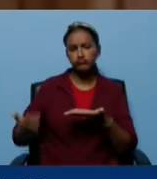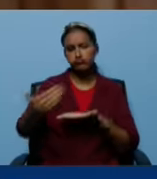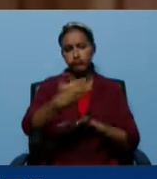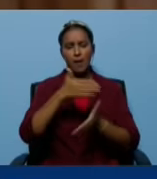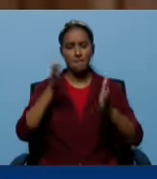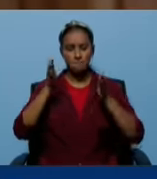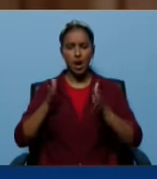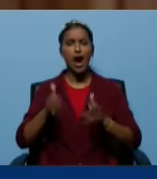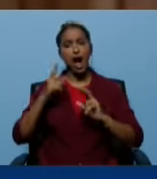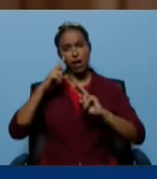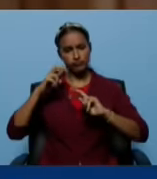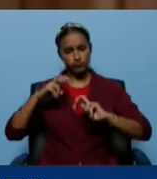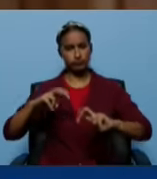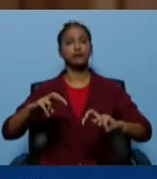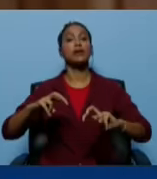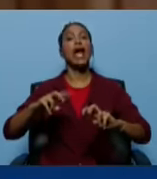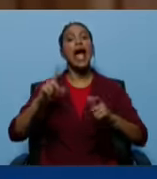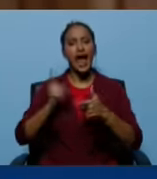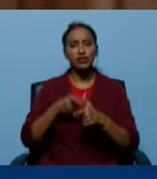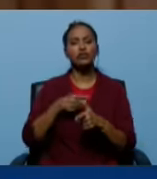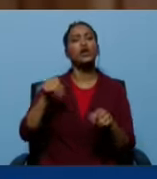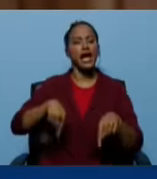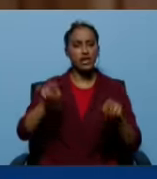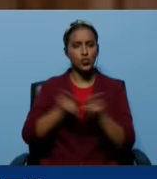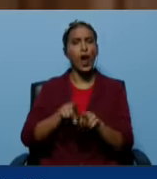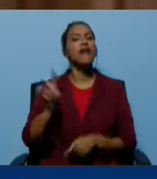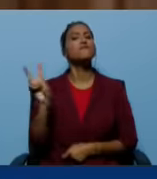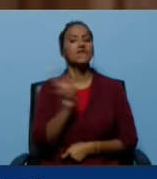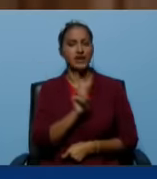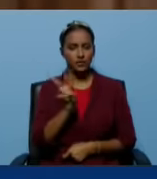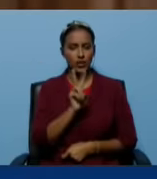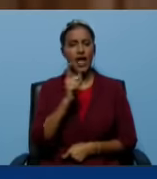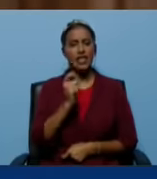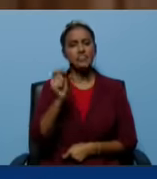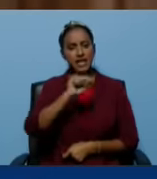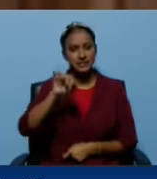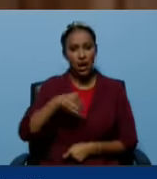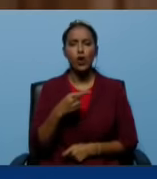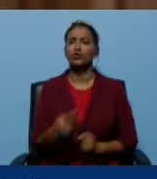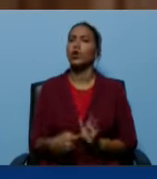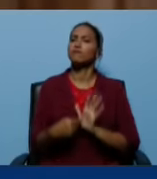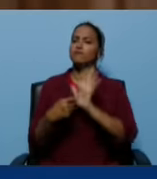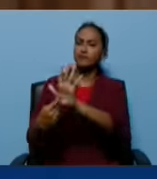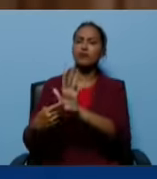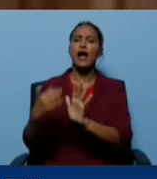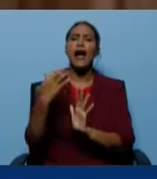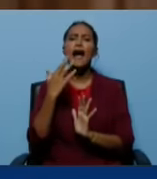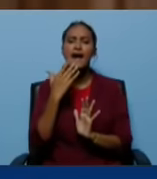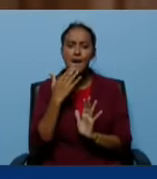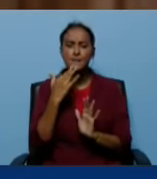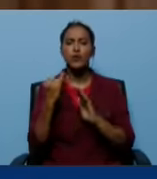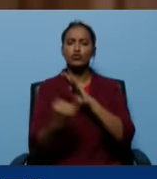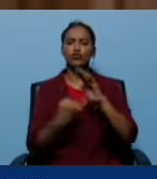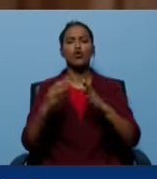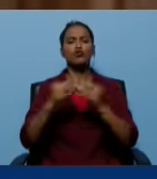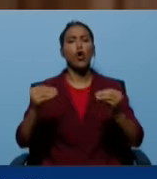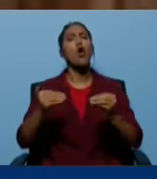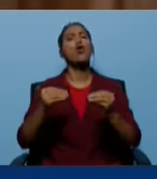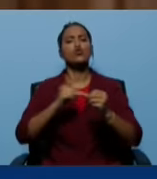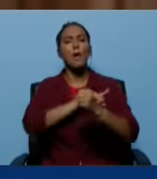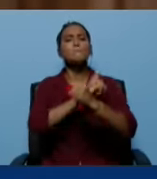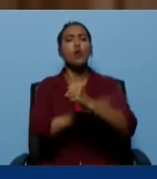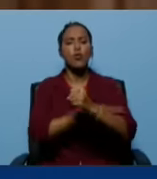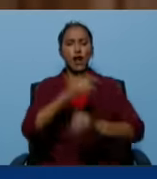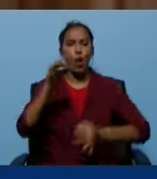Creemos que el Tribunal Supremo venezolano ha dado ejemplo y, por supuesto, los poderes judiciales de los países del